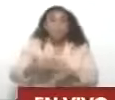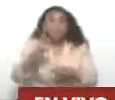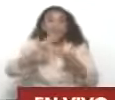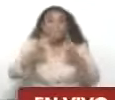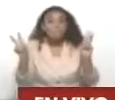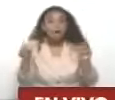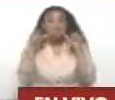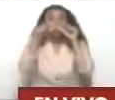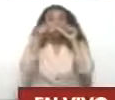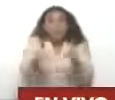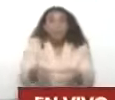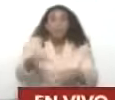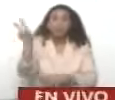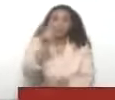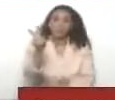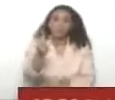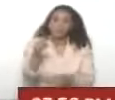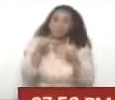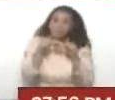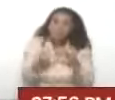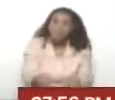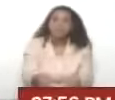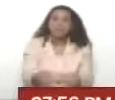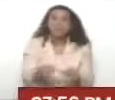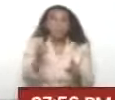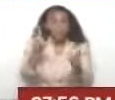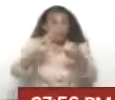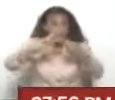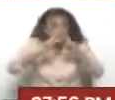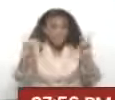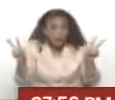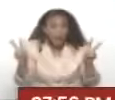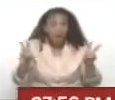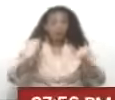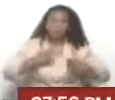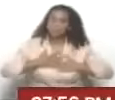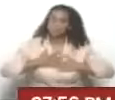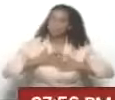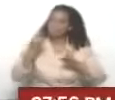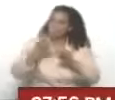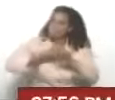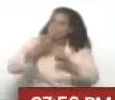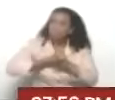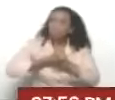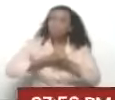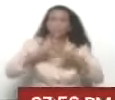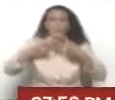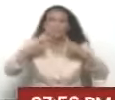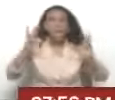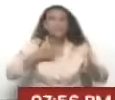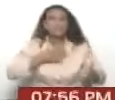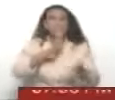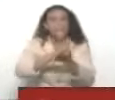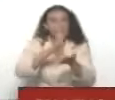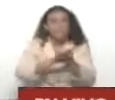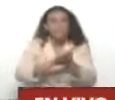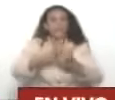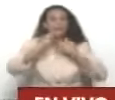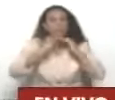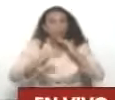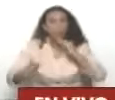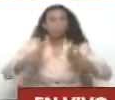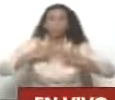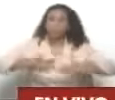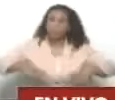llegó para quedarse. Y por la paz daremos nuestra vida para que el pueblo tenga tranquilidad, estabilidad